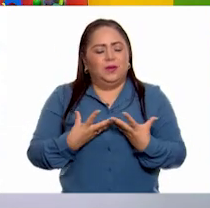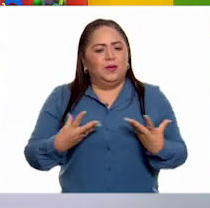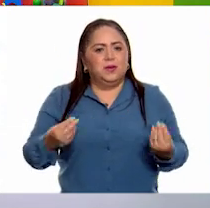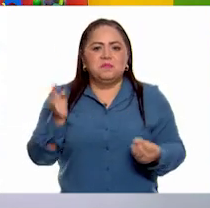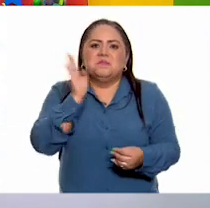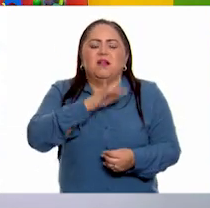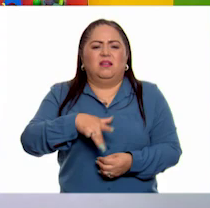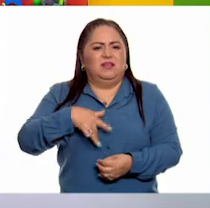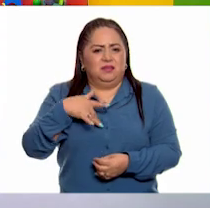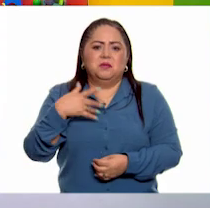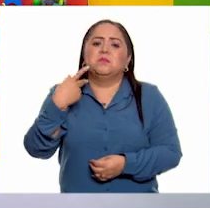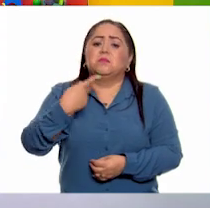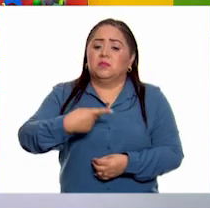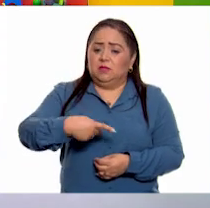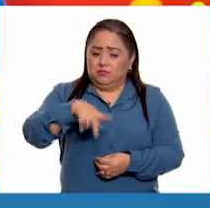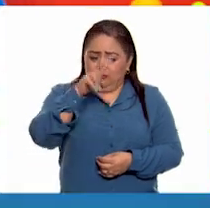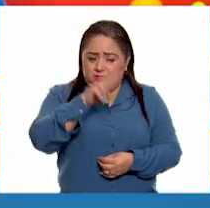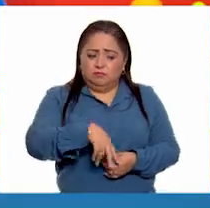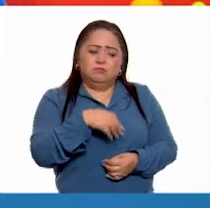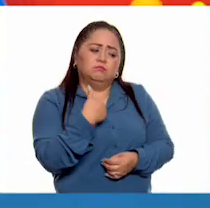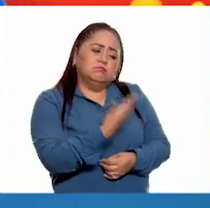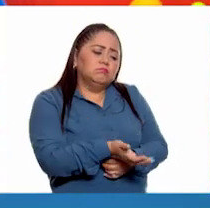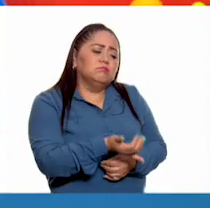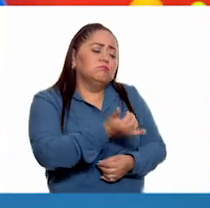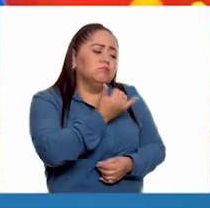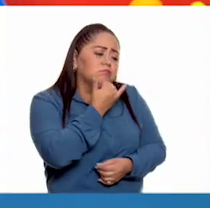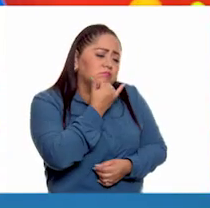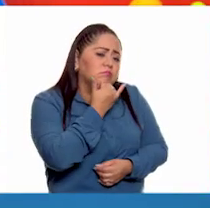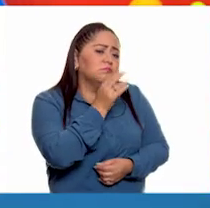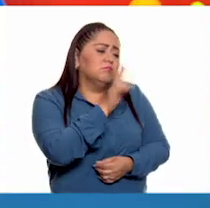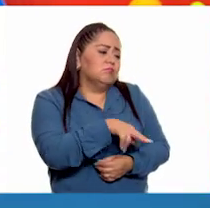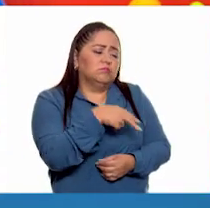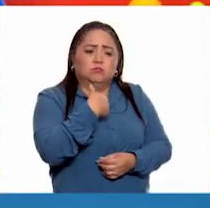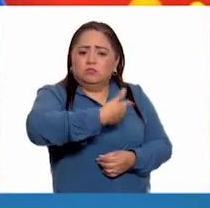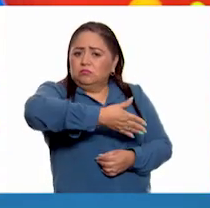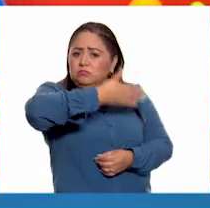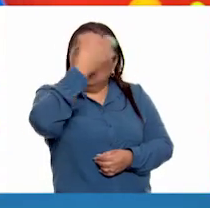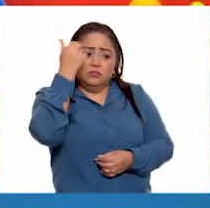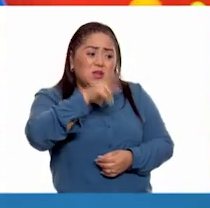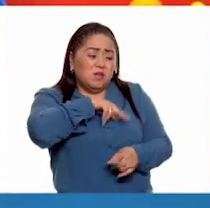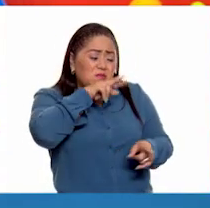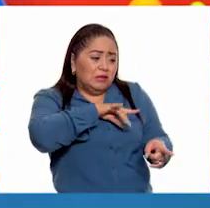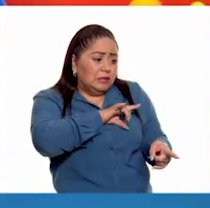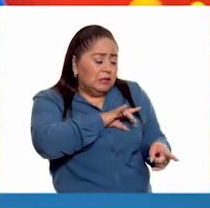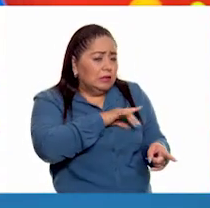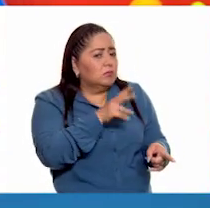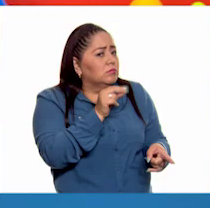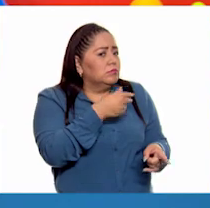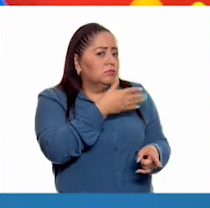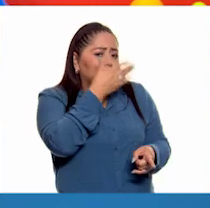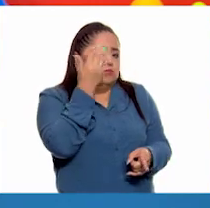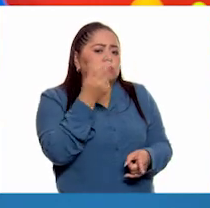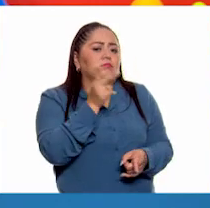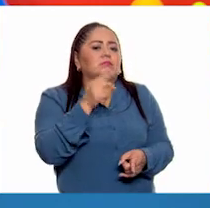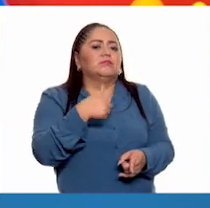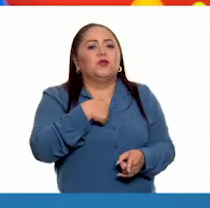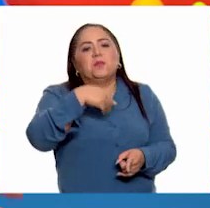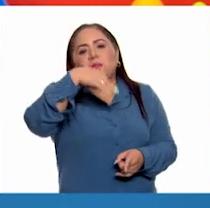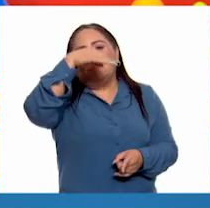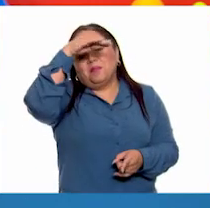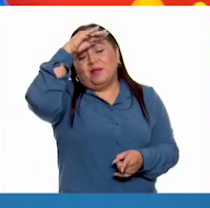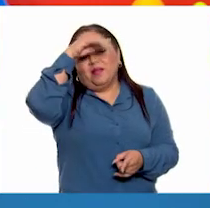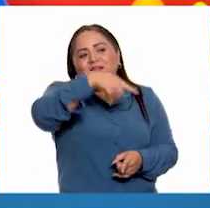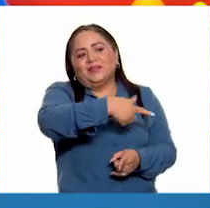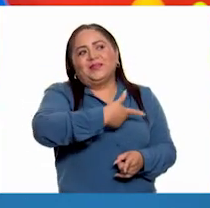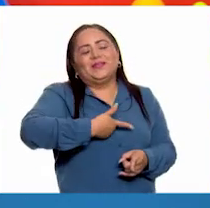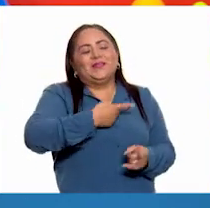mal momento. La verdad es que te quiero ofrecer una disculpa. Es que yo no sabía que las víboras te daban tanto miedo y yo hasta pensé que te iba